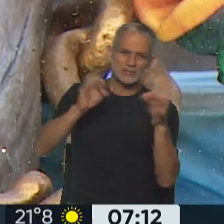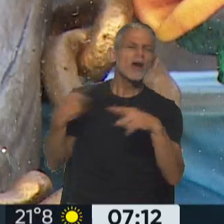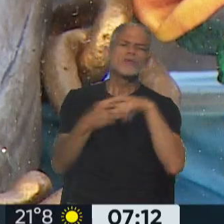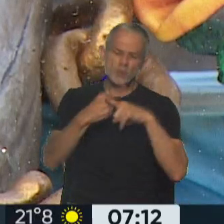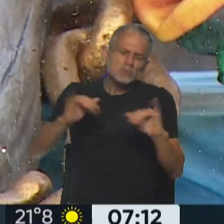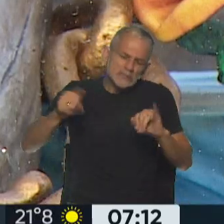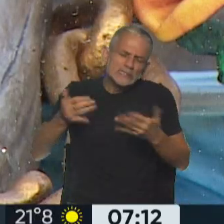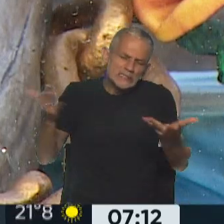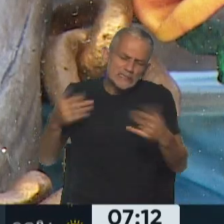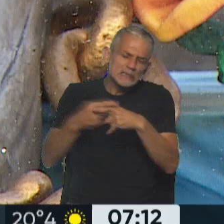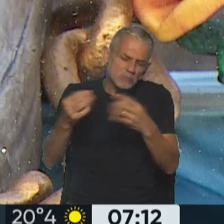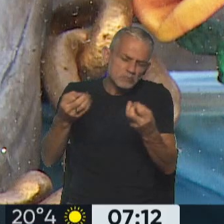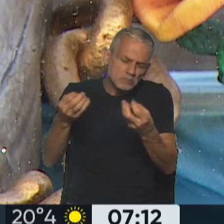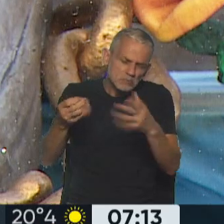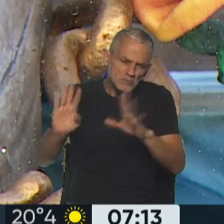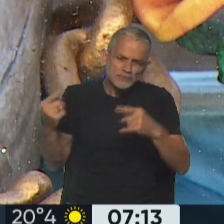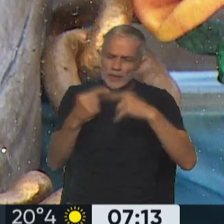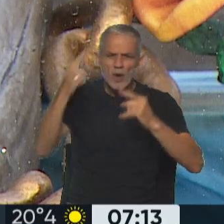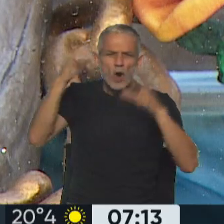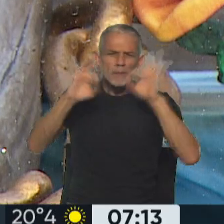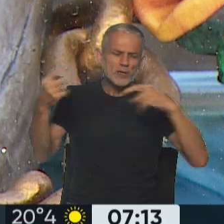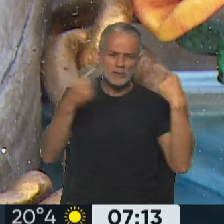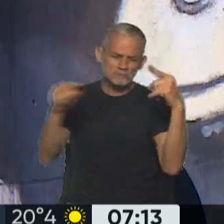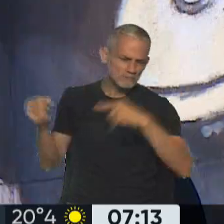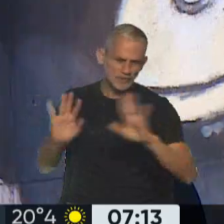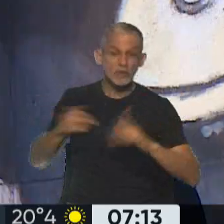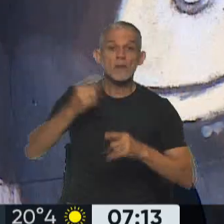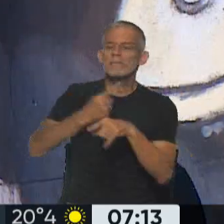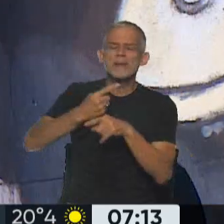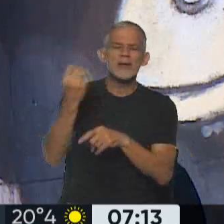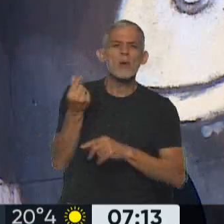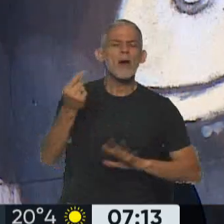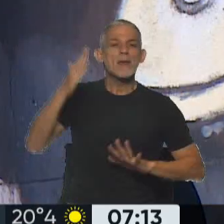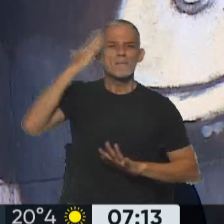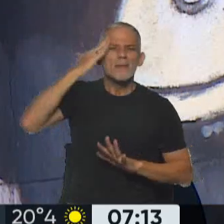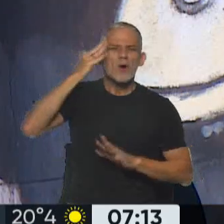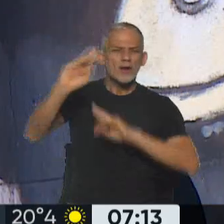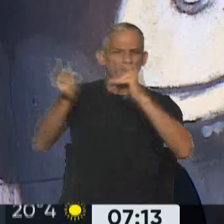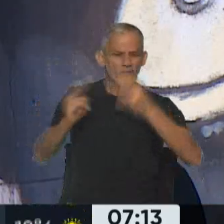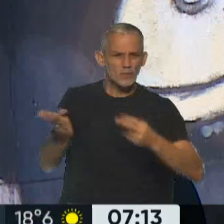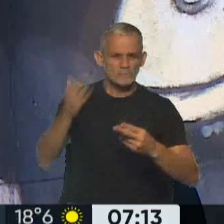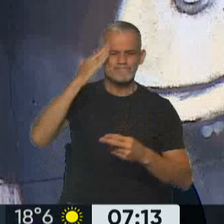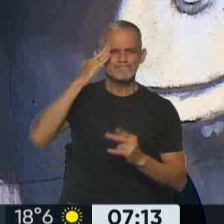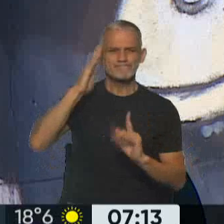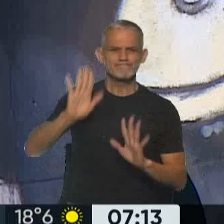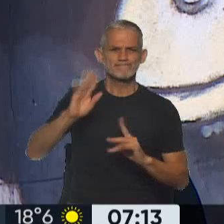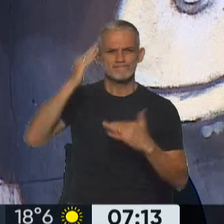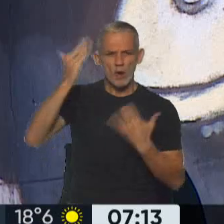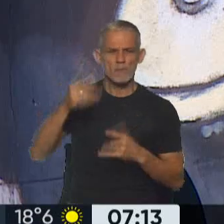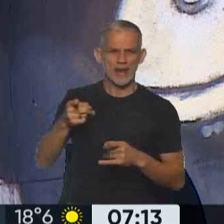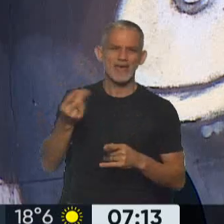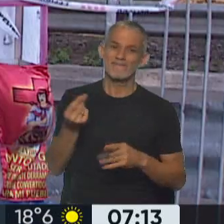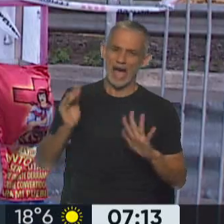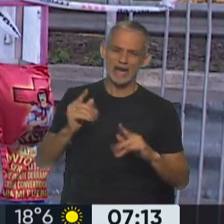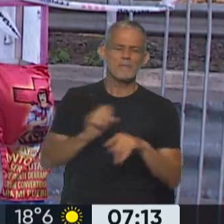sin peleas, pero sí sabiendo que primero la memoria de los chicos y las chicas que fueron masacrados y